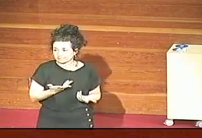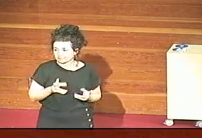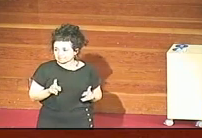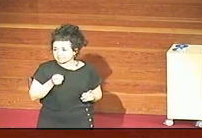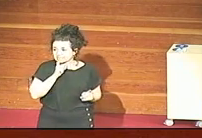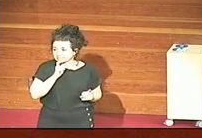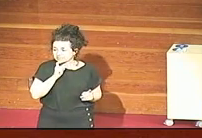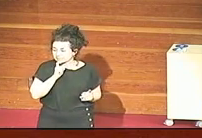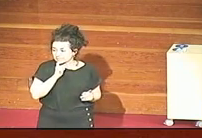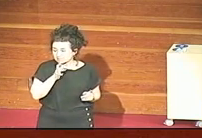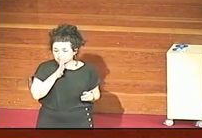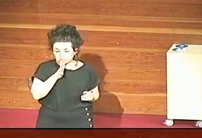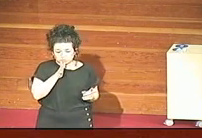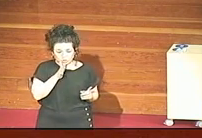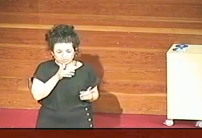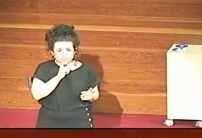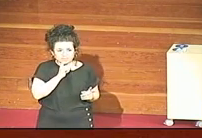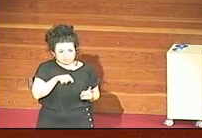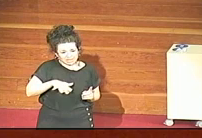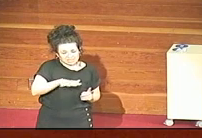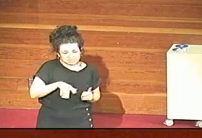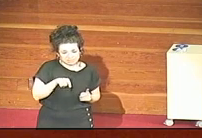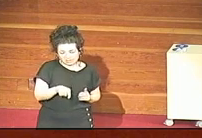tengamos espacio para eso